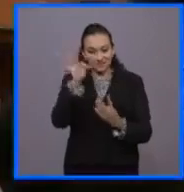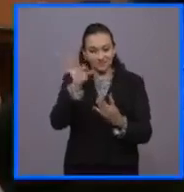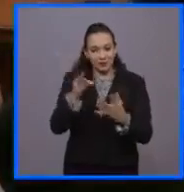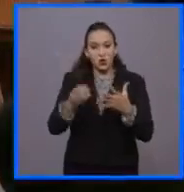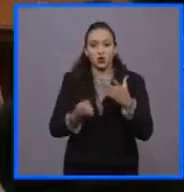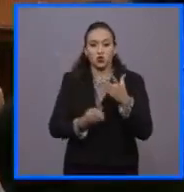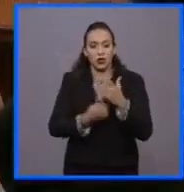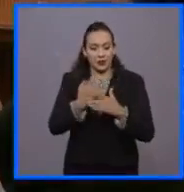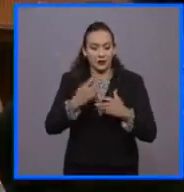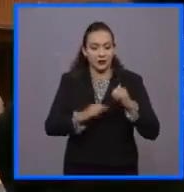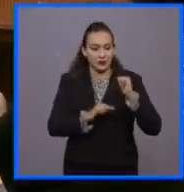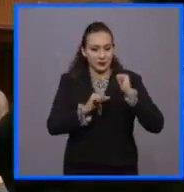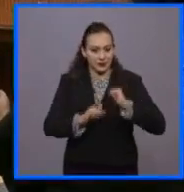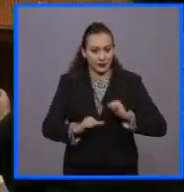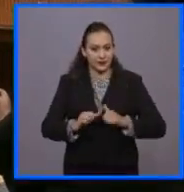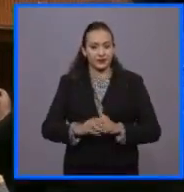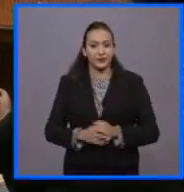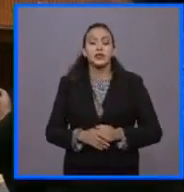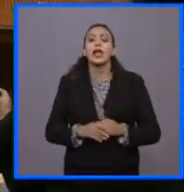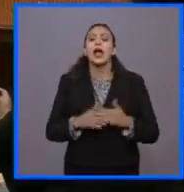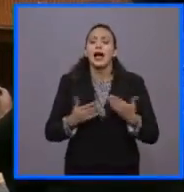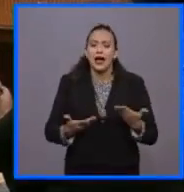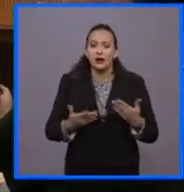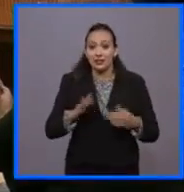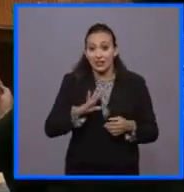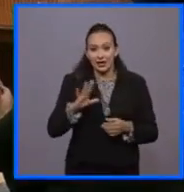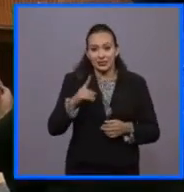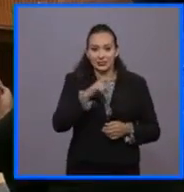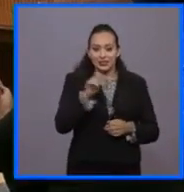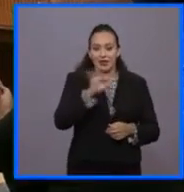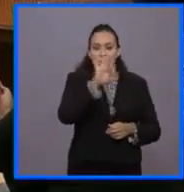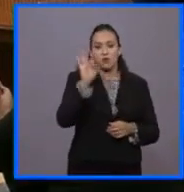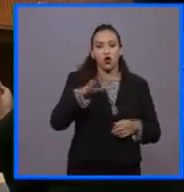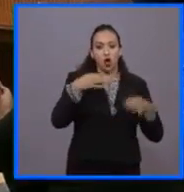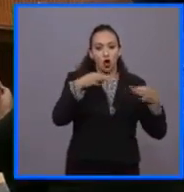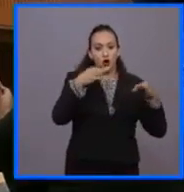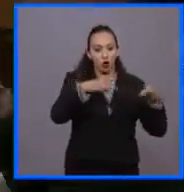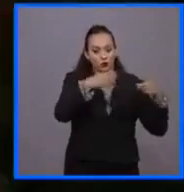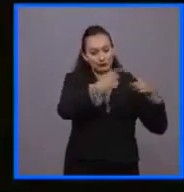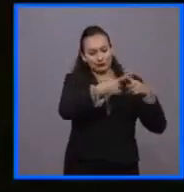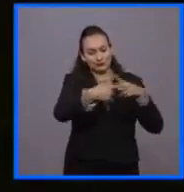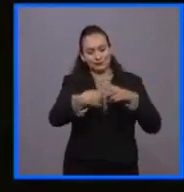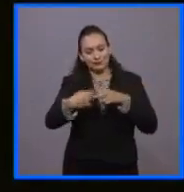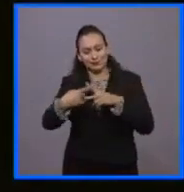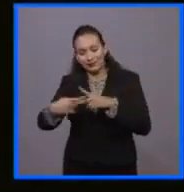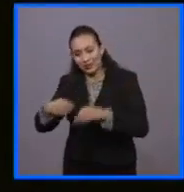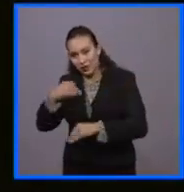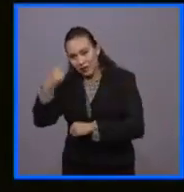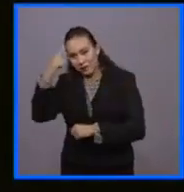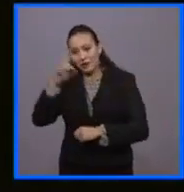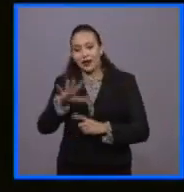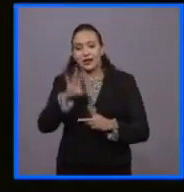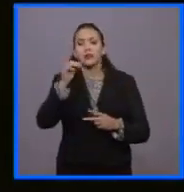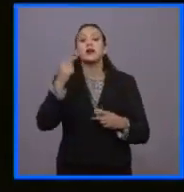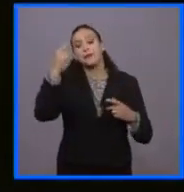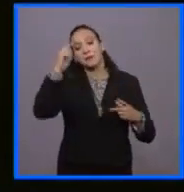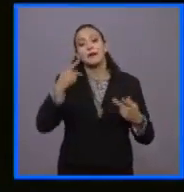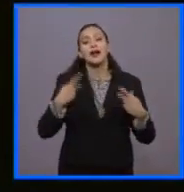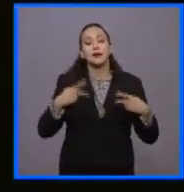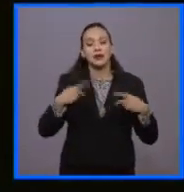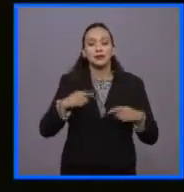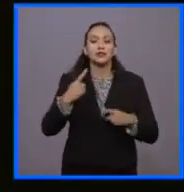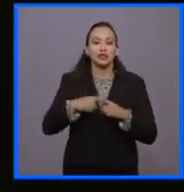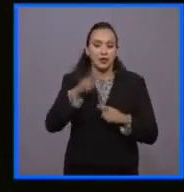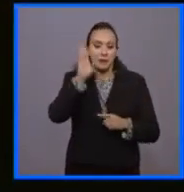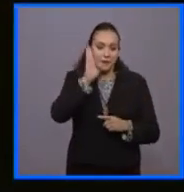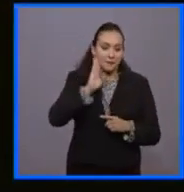Judicial Federal. Es decir, se cuenta con el 100% de las actas computadas de la elección de integrantes de la Suprema Corte,